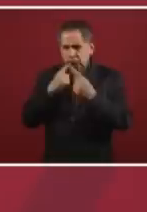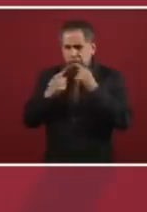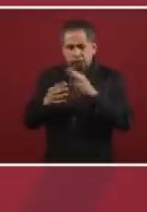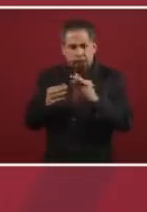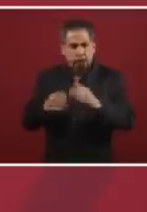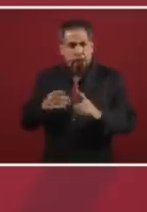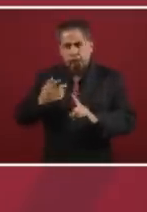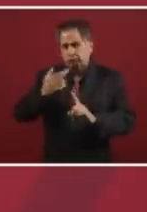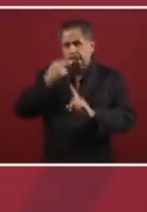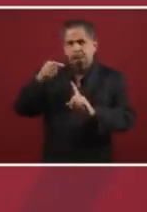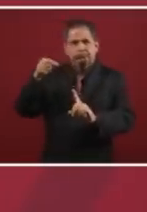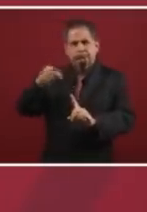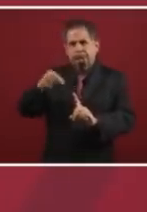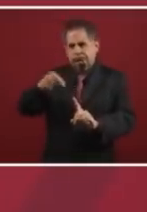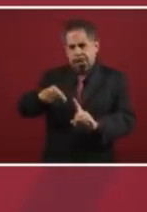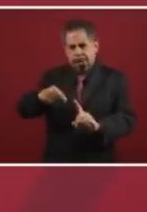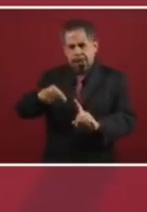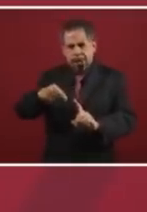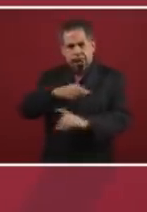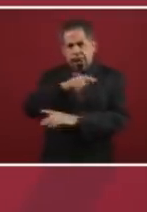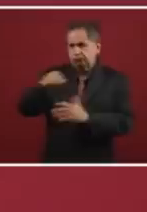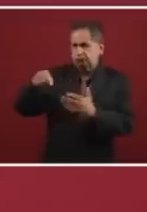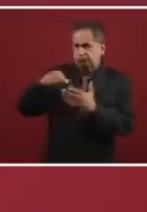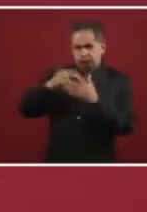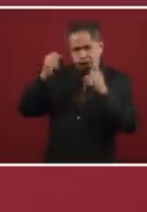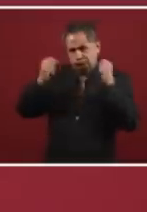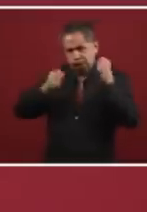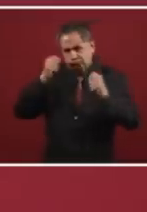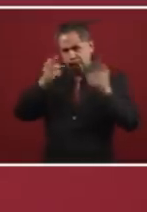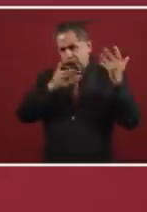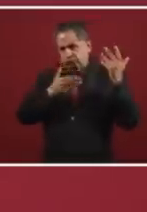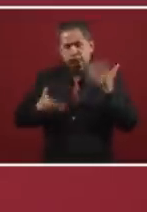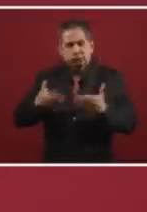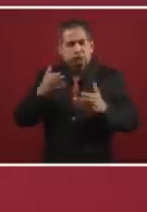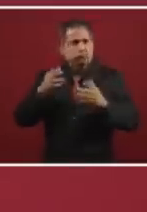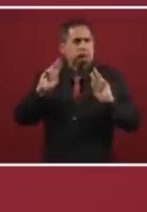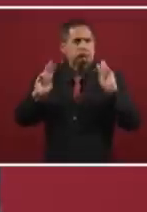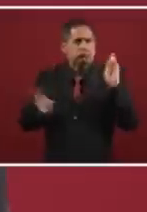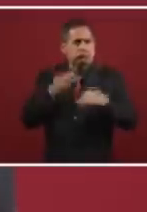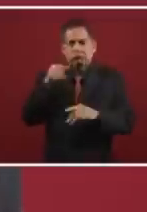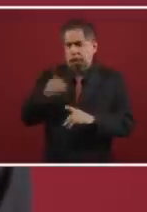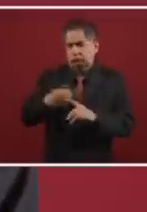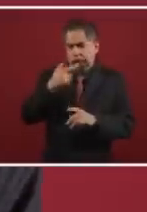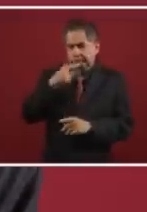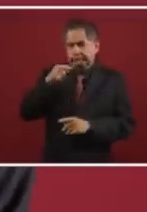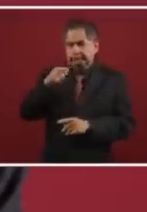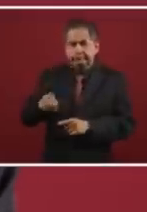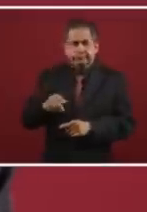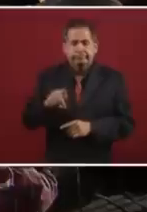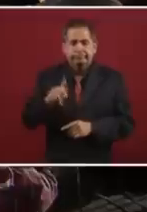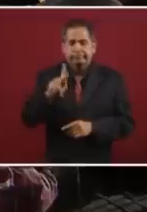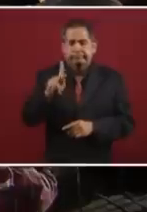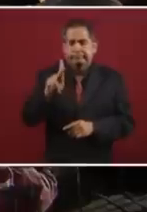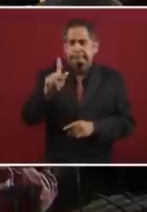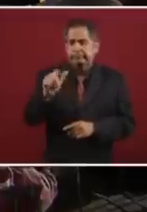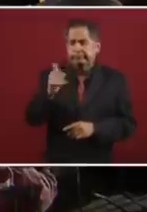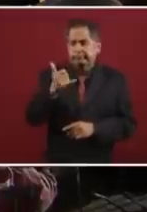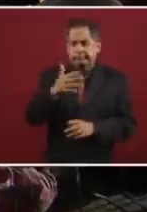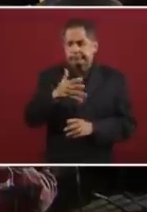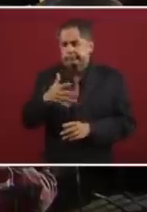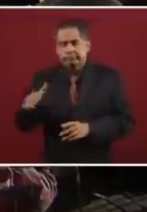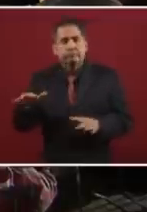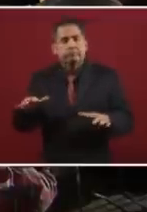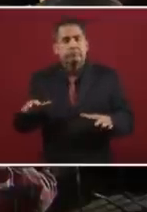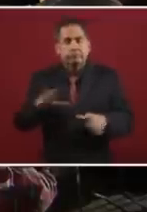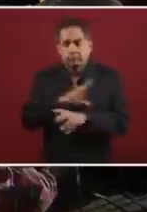el mejor centro turístico del mundo en playa todo esto